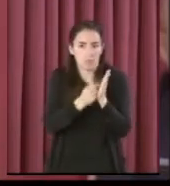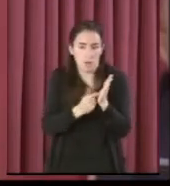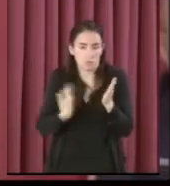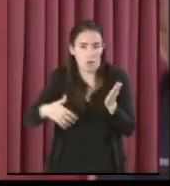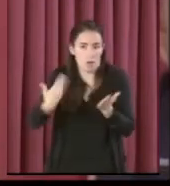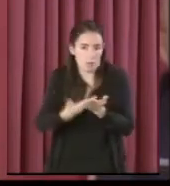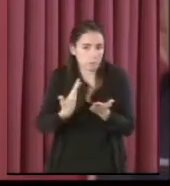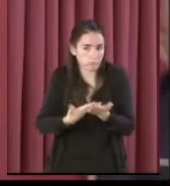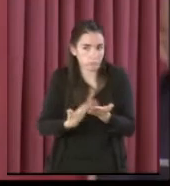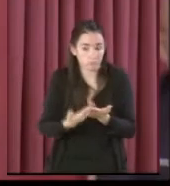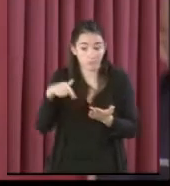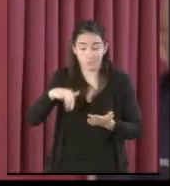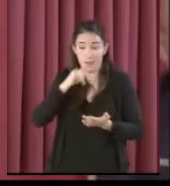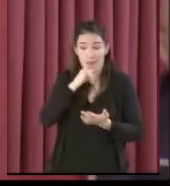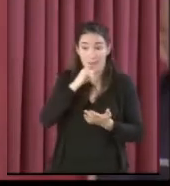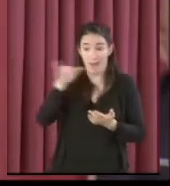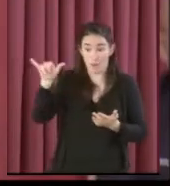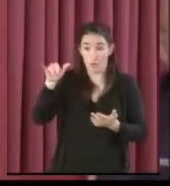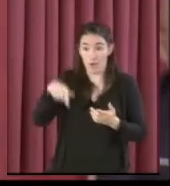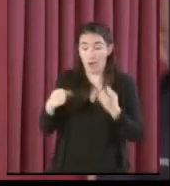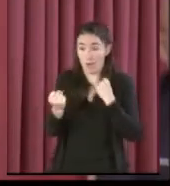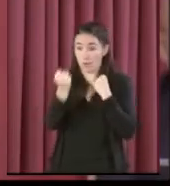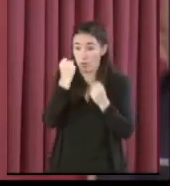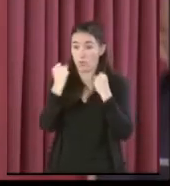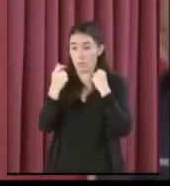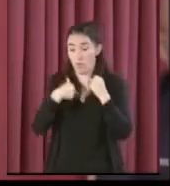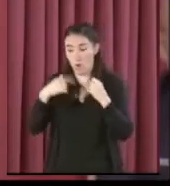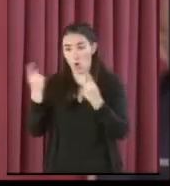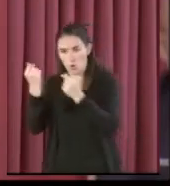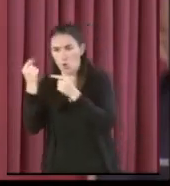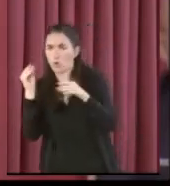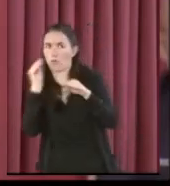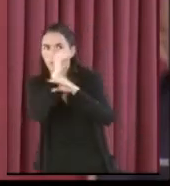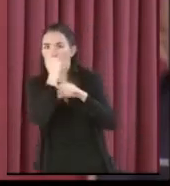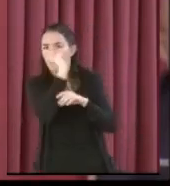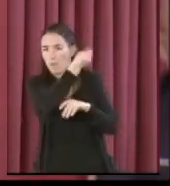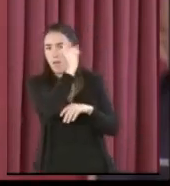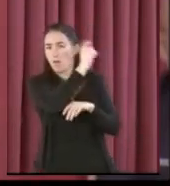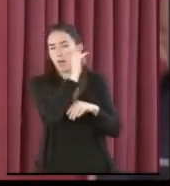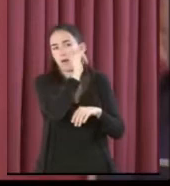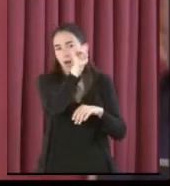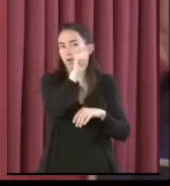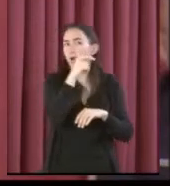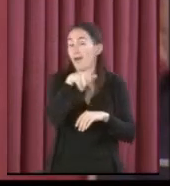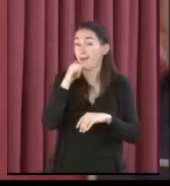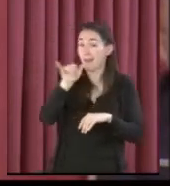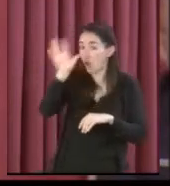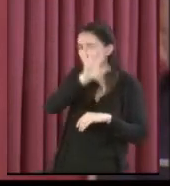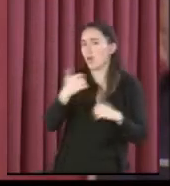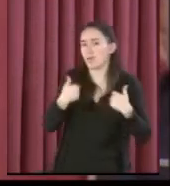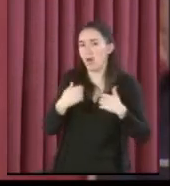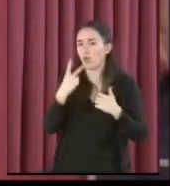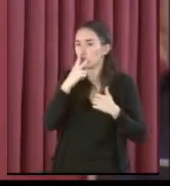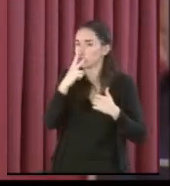riojana, en la que la aportación logroñesa ronda los 2/3, ha encadenado 2 años de crecimiento económico sostenido,